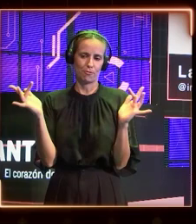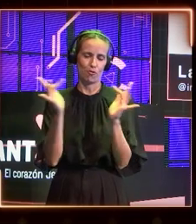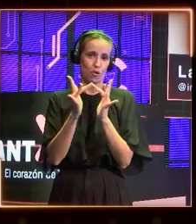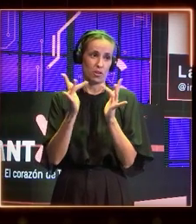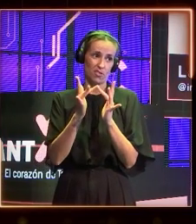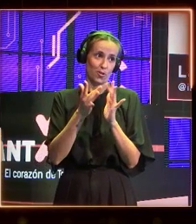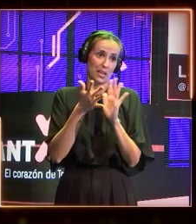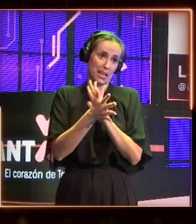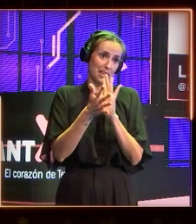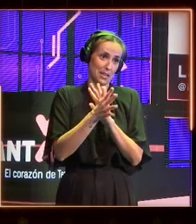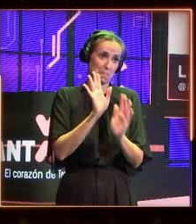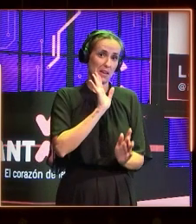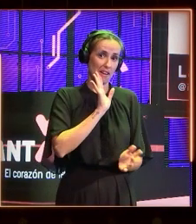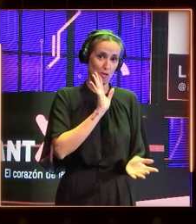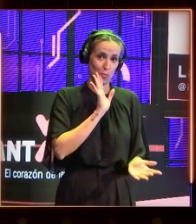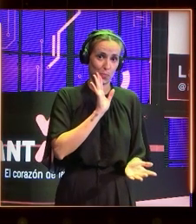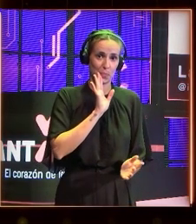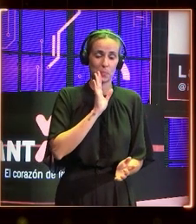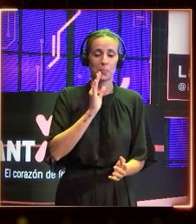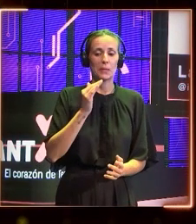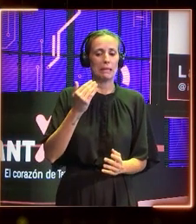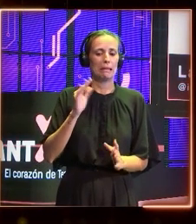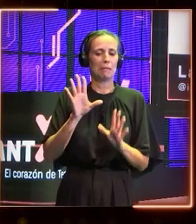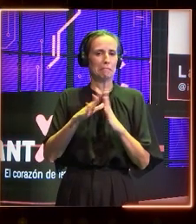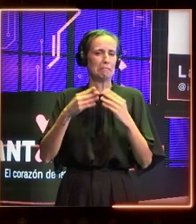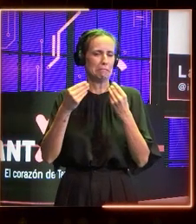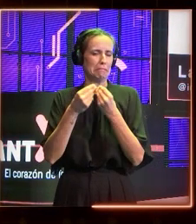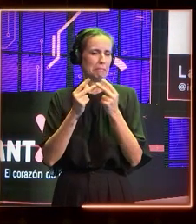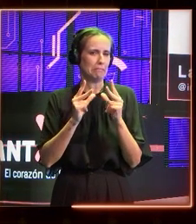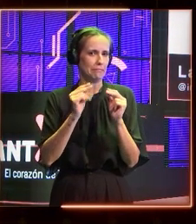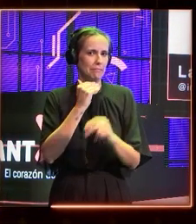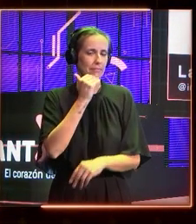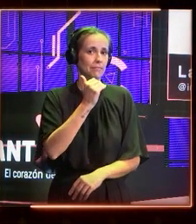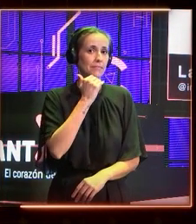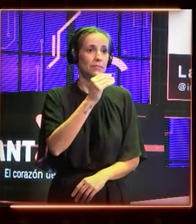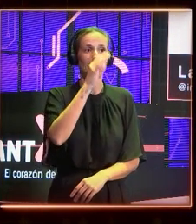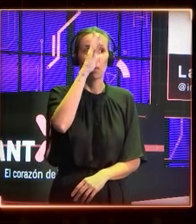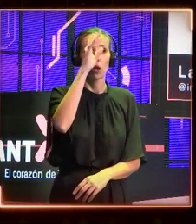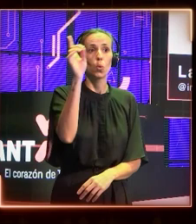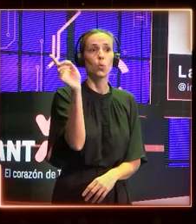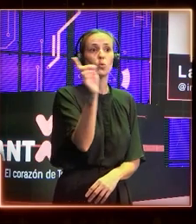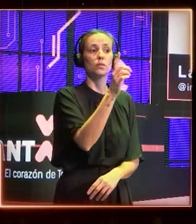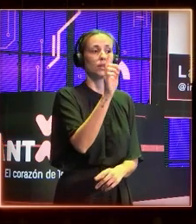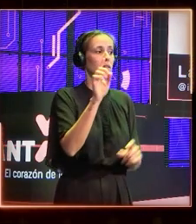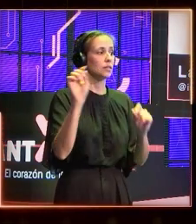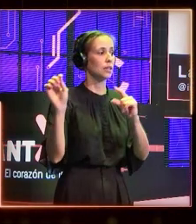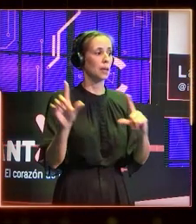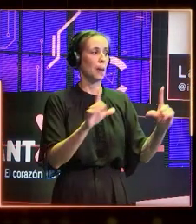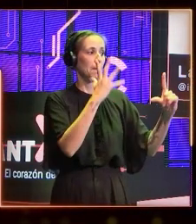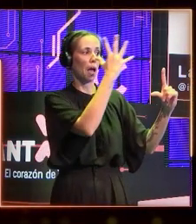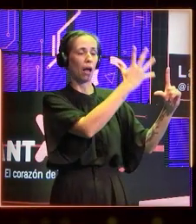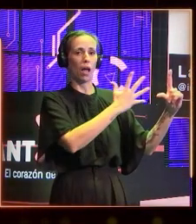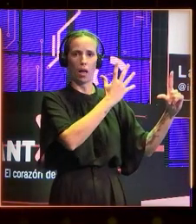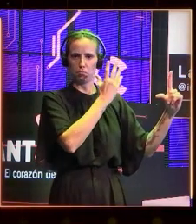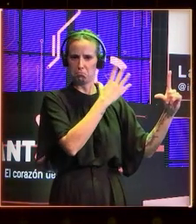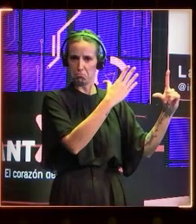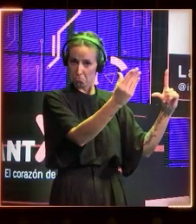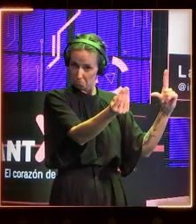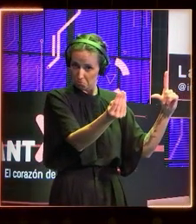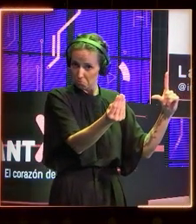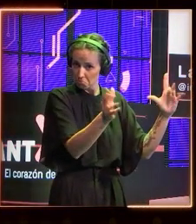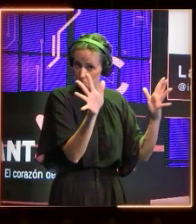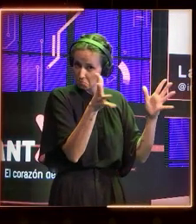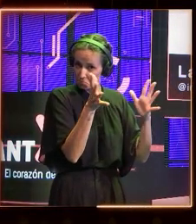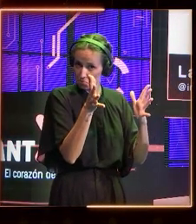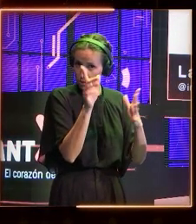acabo de explicar y ya para ir terminando imagino que que todos visualiza muy bien esta imagen todos interpretamos muy bien Qué es